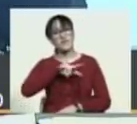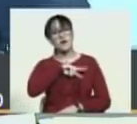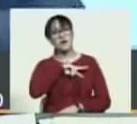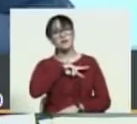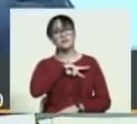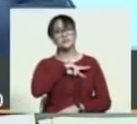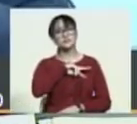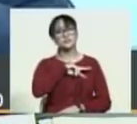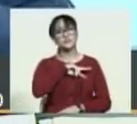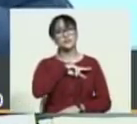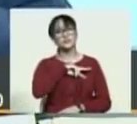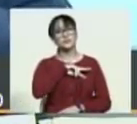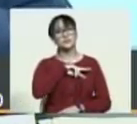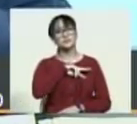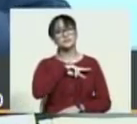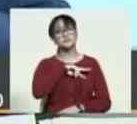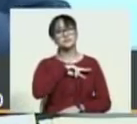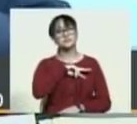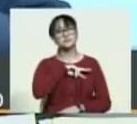criminal, falso,